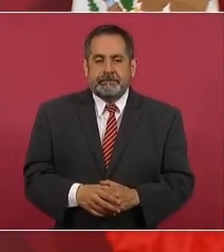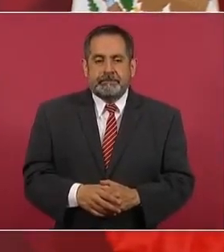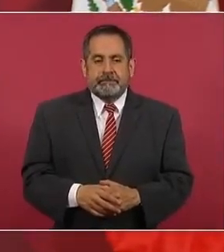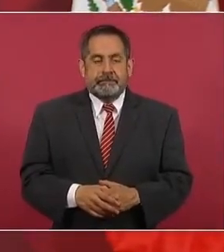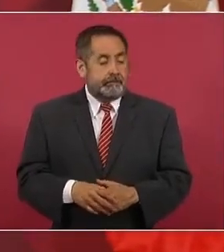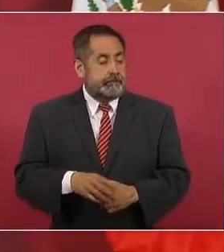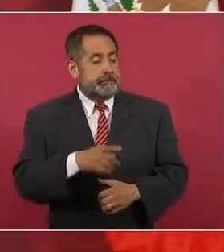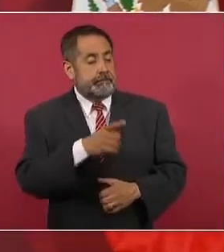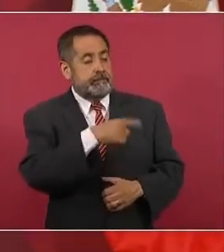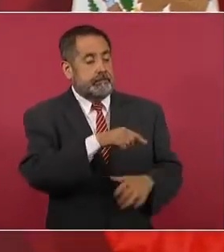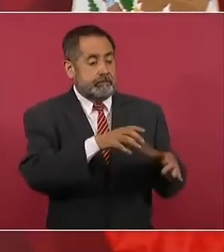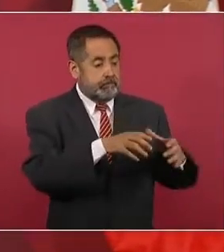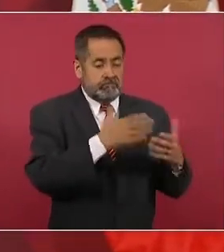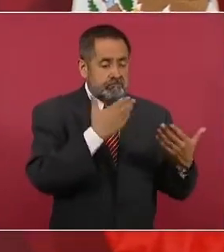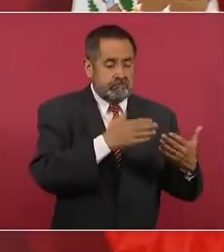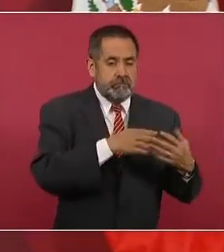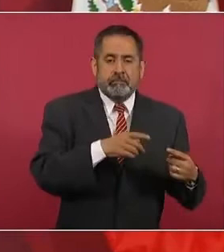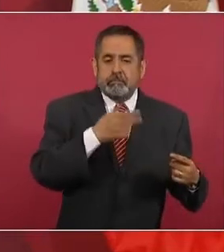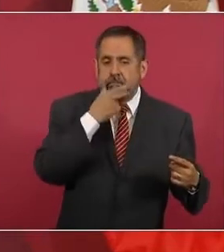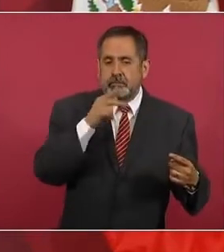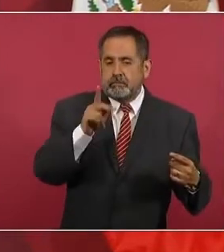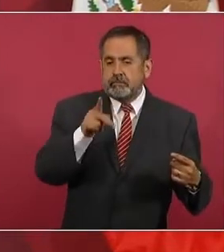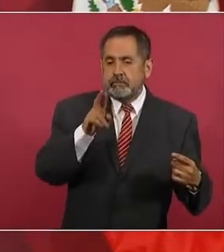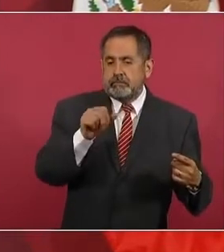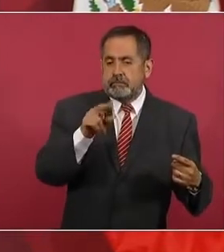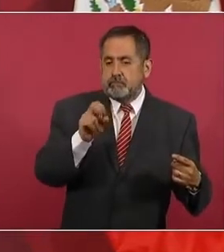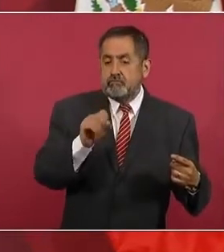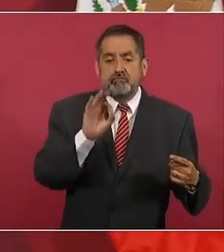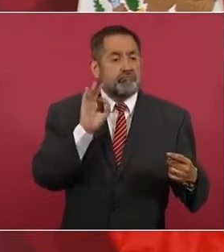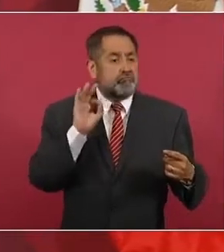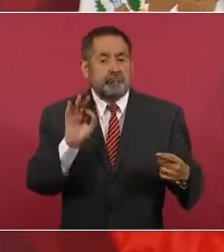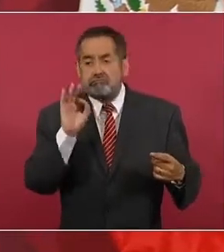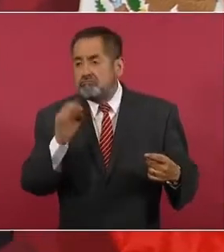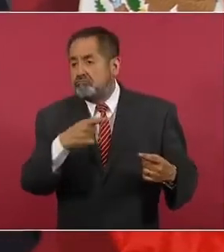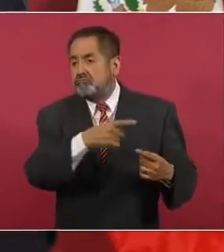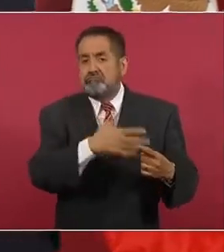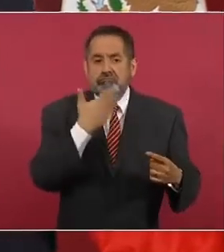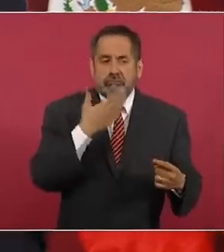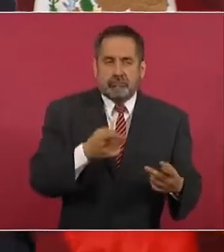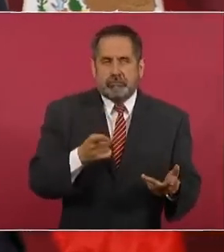ese punto Krause. Pues sí, pero